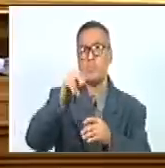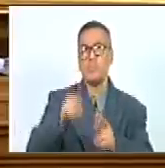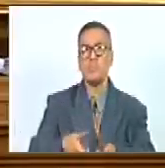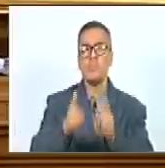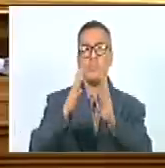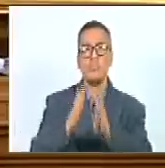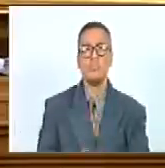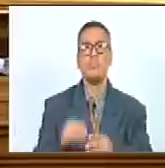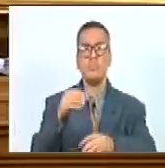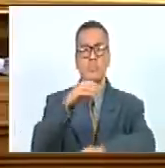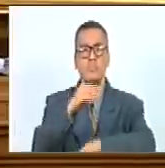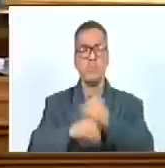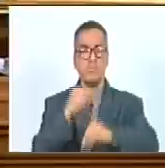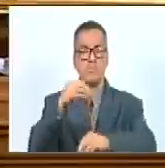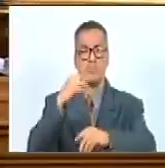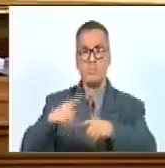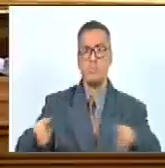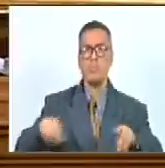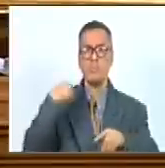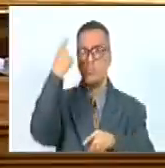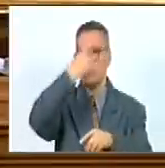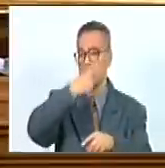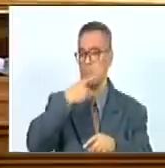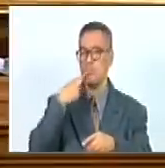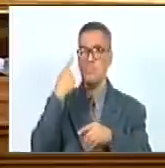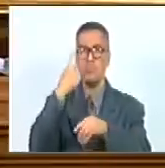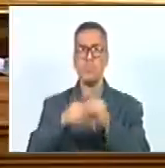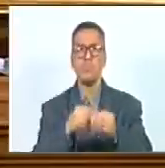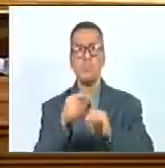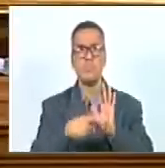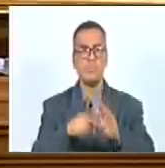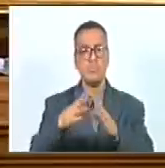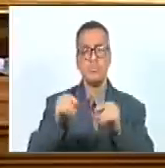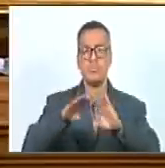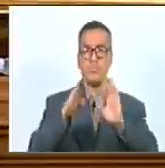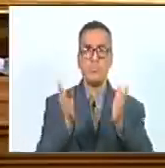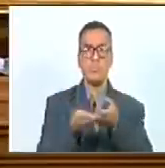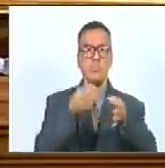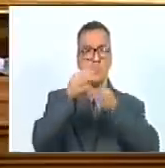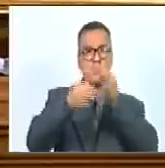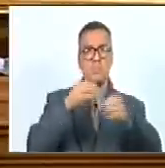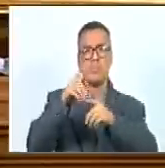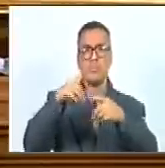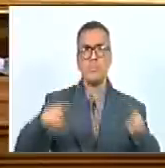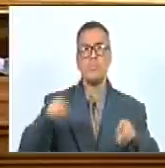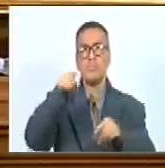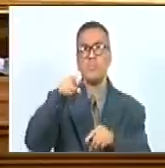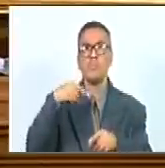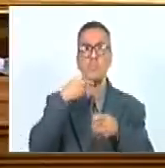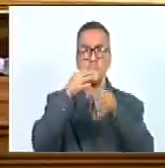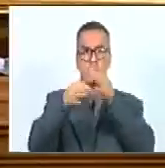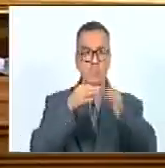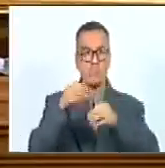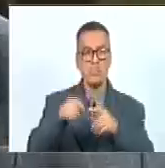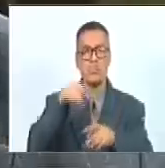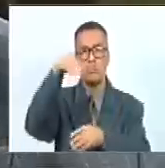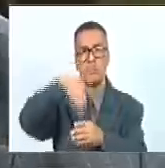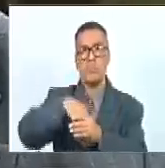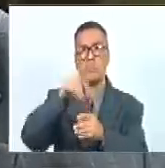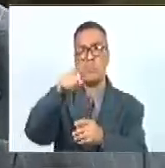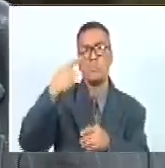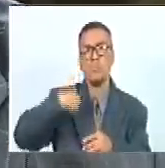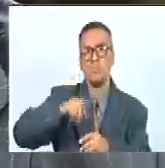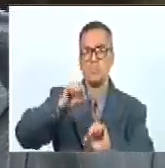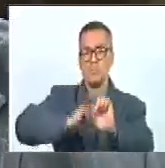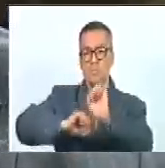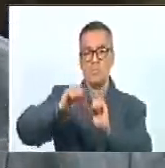el ejercicio democrático, y después se lavan la cara en las tribunas del mundo hablando de democracia. Esa es la expresión de democracia que ellos